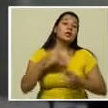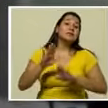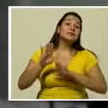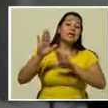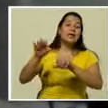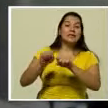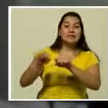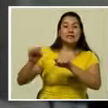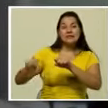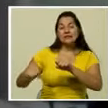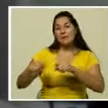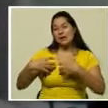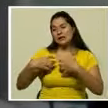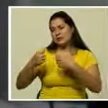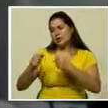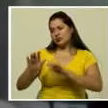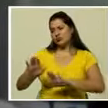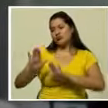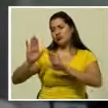más personas